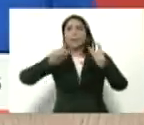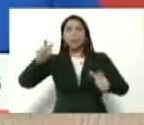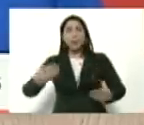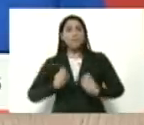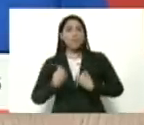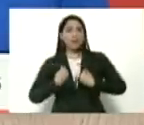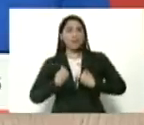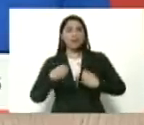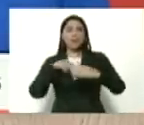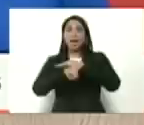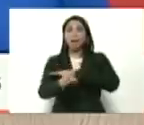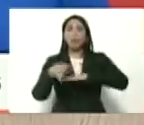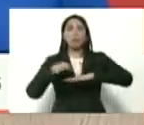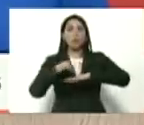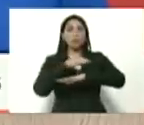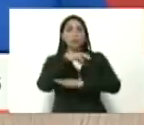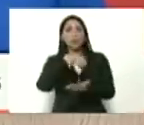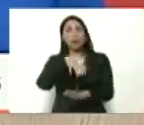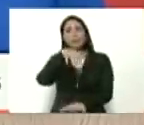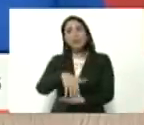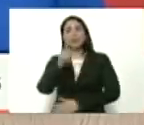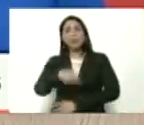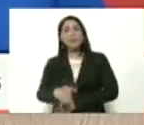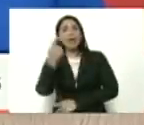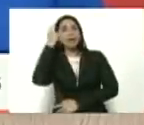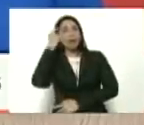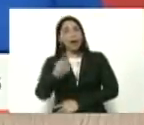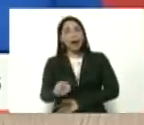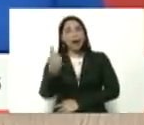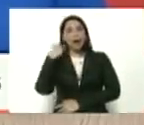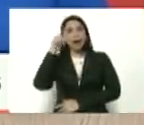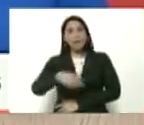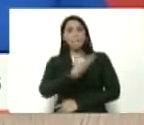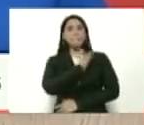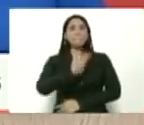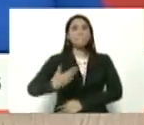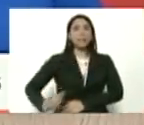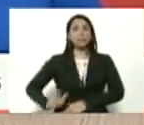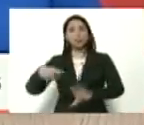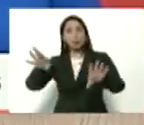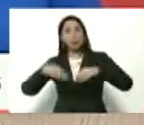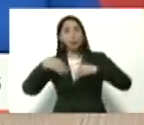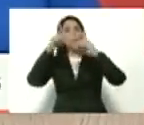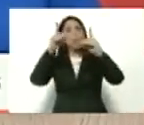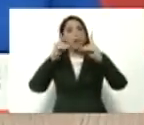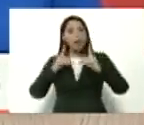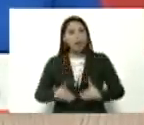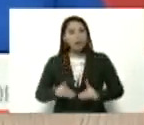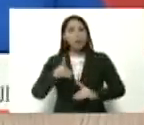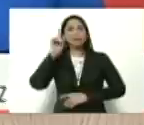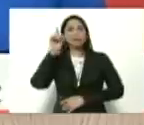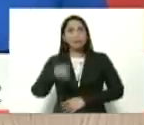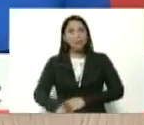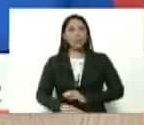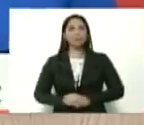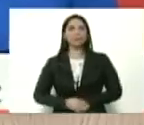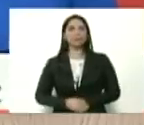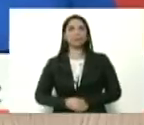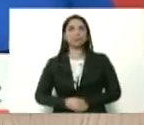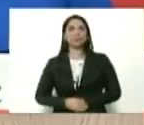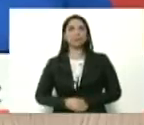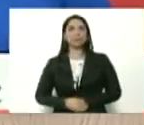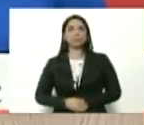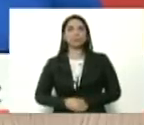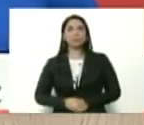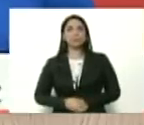este municipio. Igualmente, el día de ayer el presidente tomó la decisión de confinar este